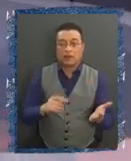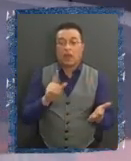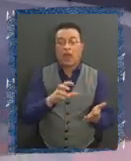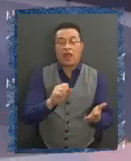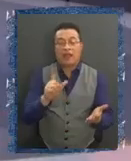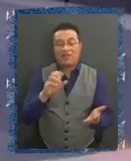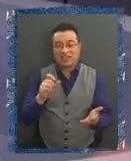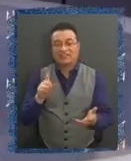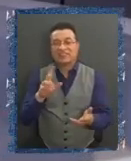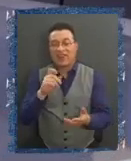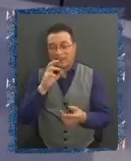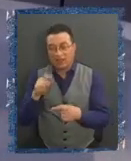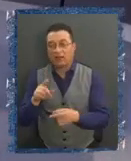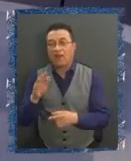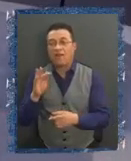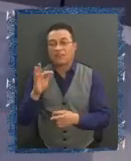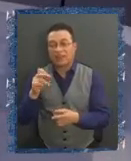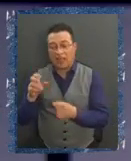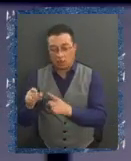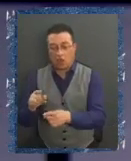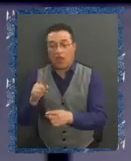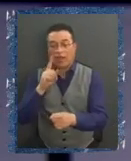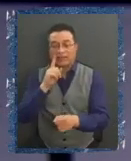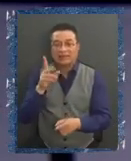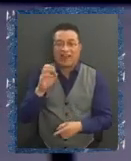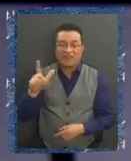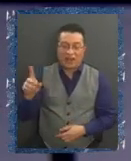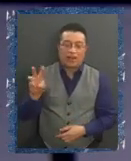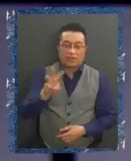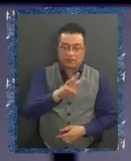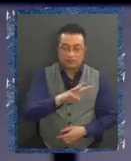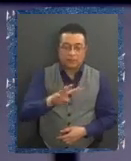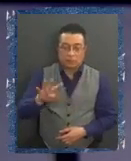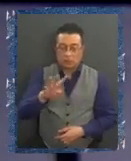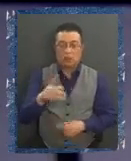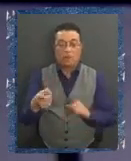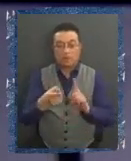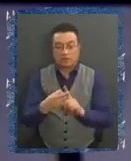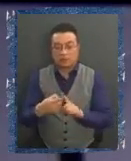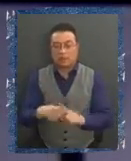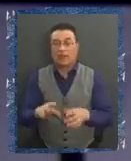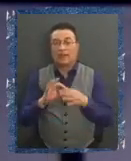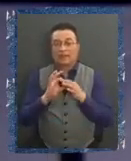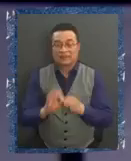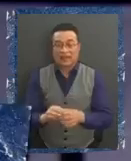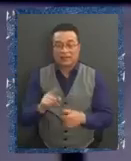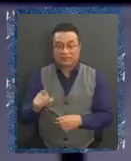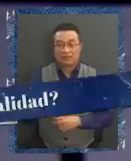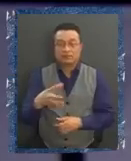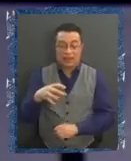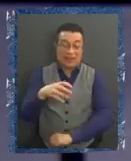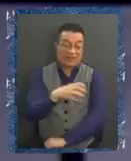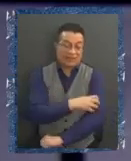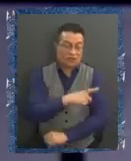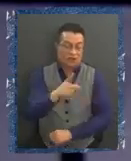Sebastián, Fernando Bairacán y también Isabel Godoy, especialmente por su participación desde la región de Antofagasta.